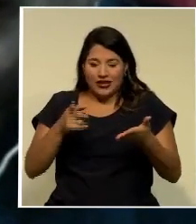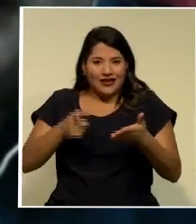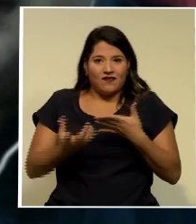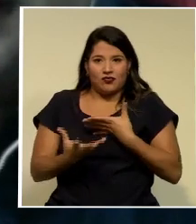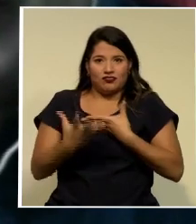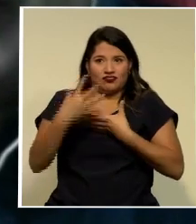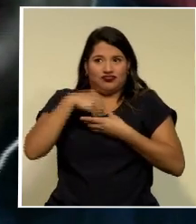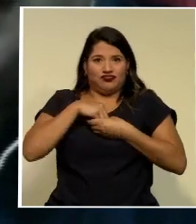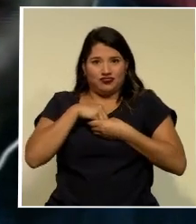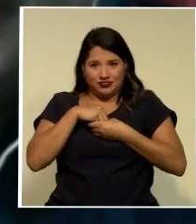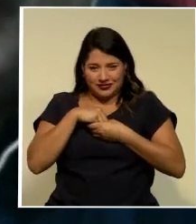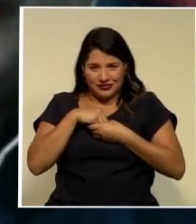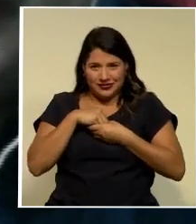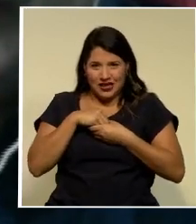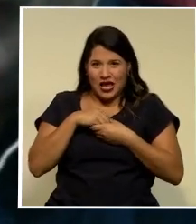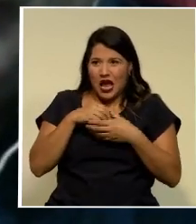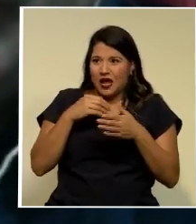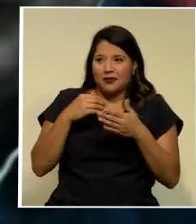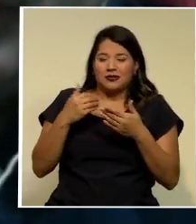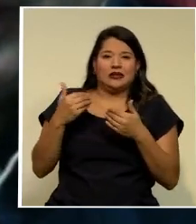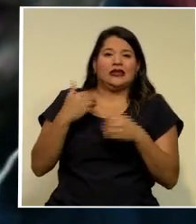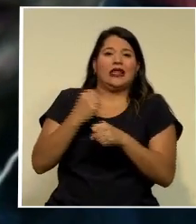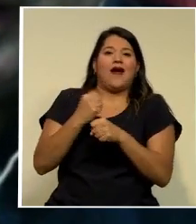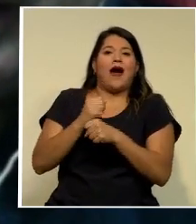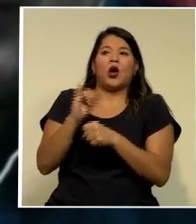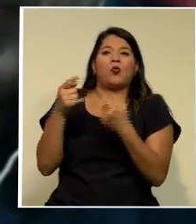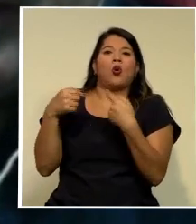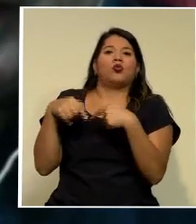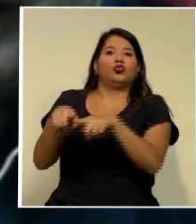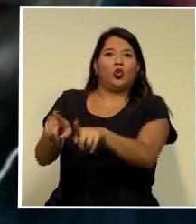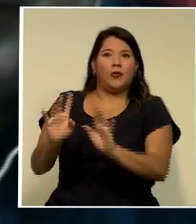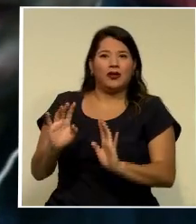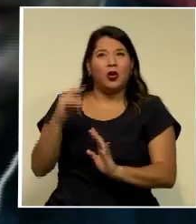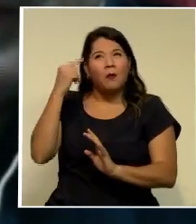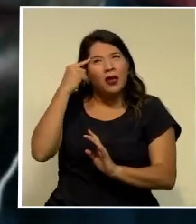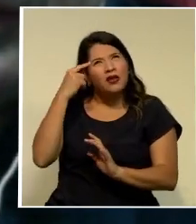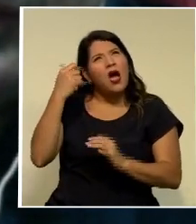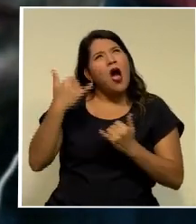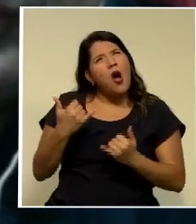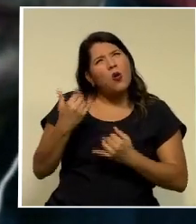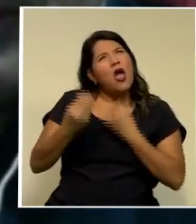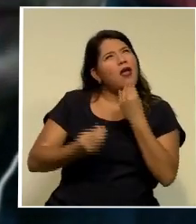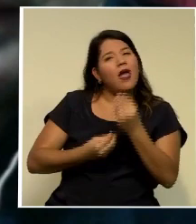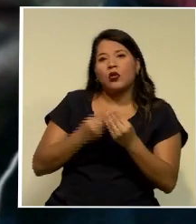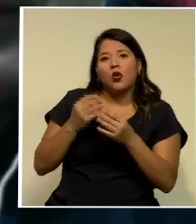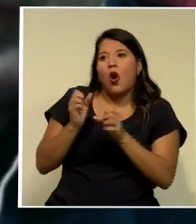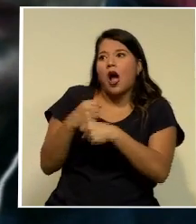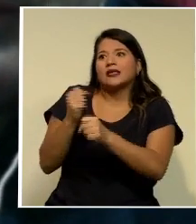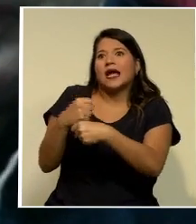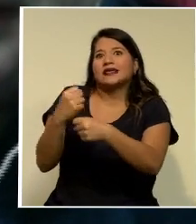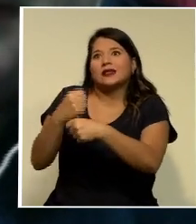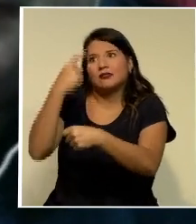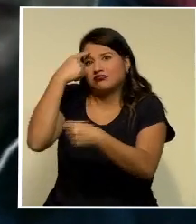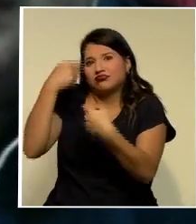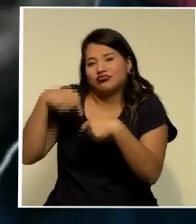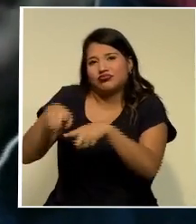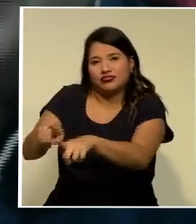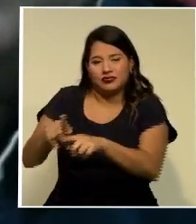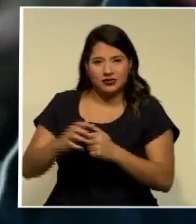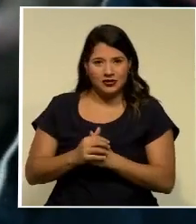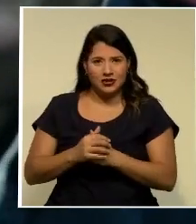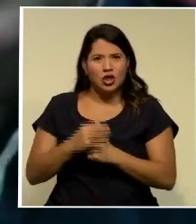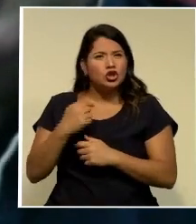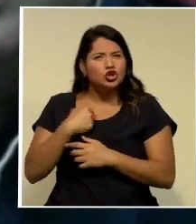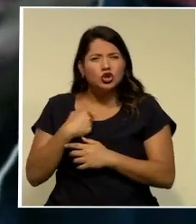interiorizada, se trabaja casi que como por default, ¿verdad? Generalmente a mí, yo lo que pasa es que, por ejemplo, siempre soy